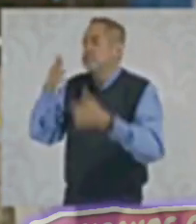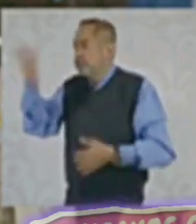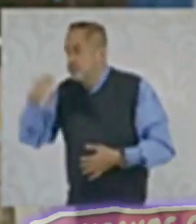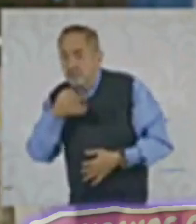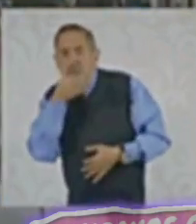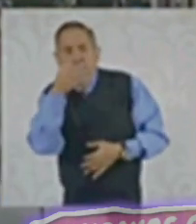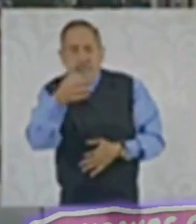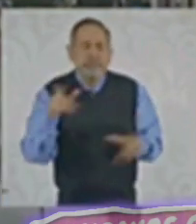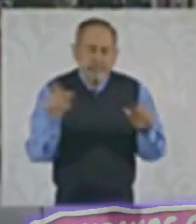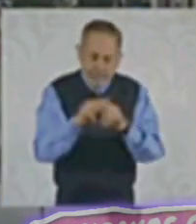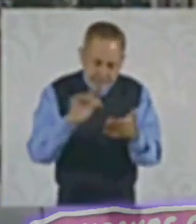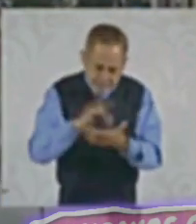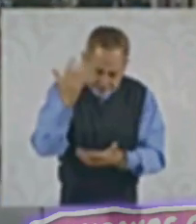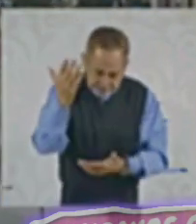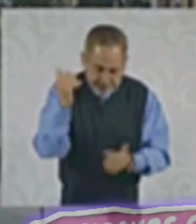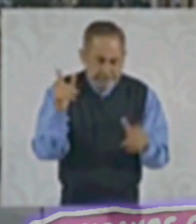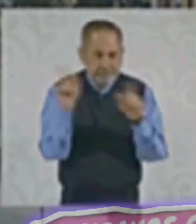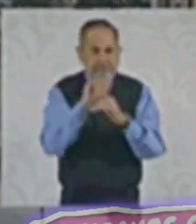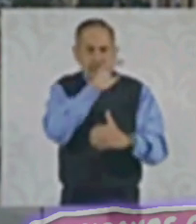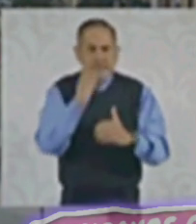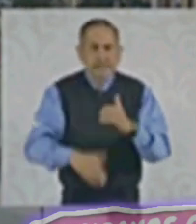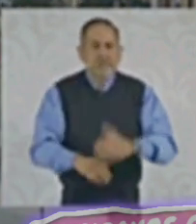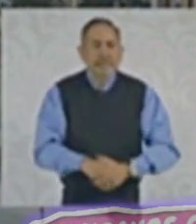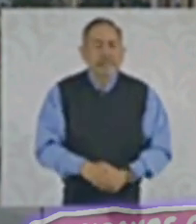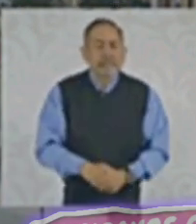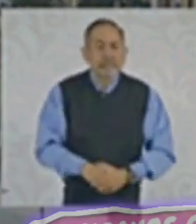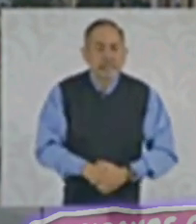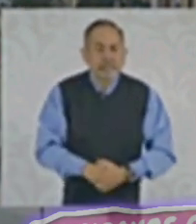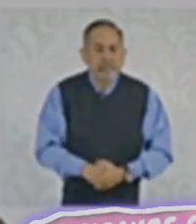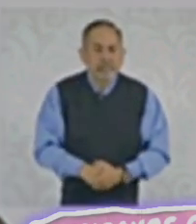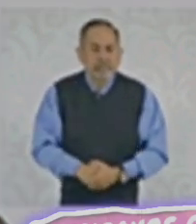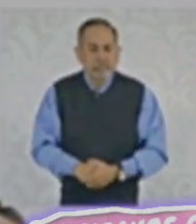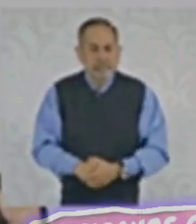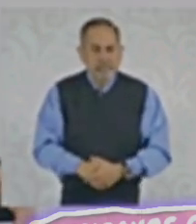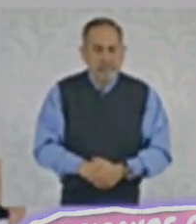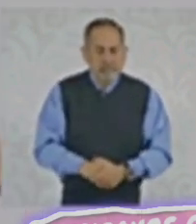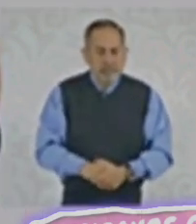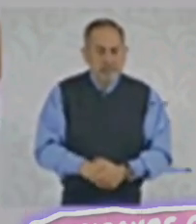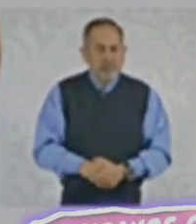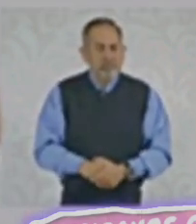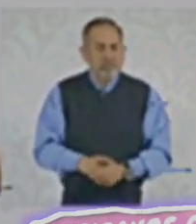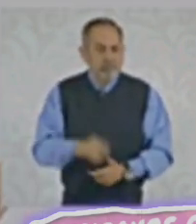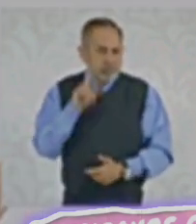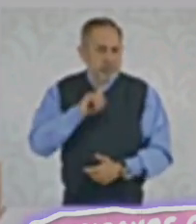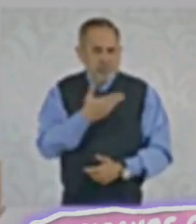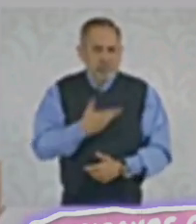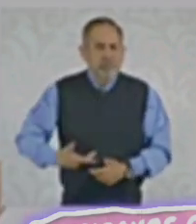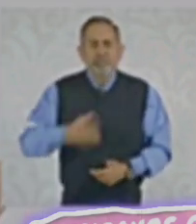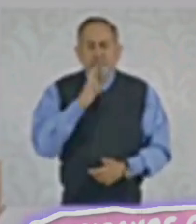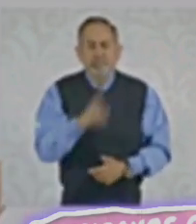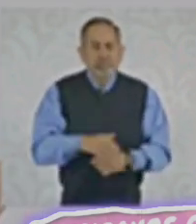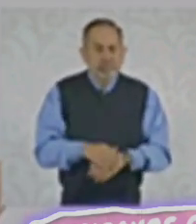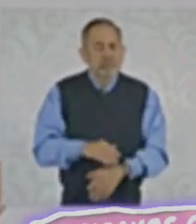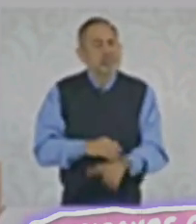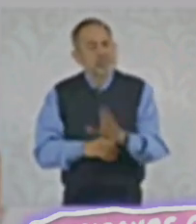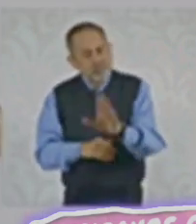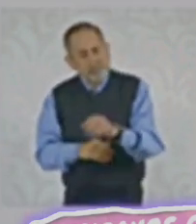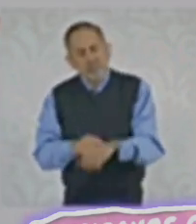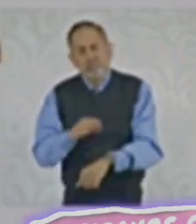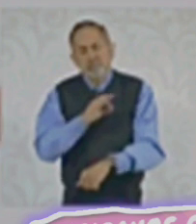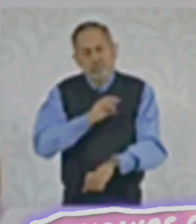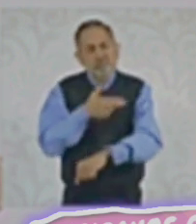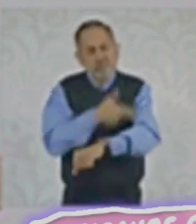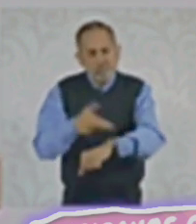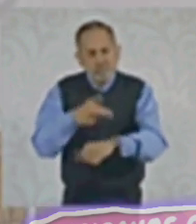lugares. Con esto me despido. Gracias. Se pueden hacer gestiones, o sea, digamos, no gestiones como tal,